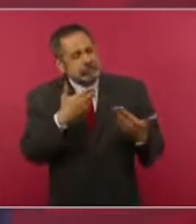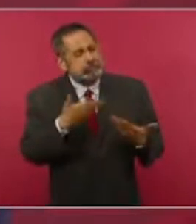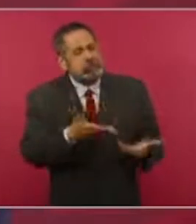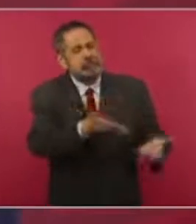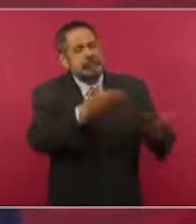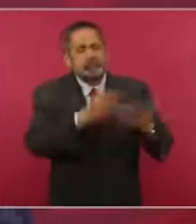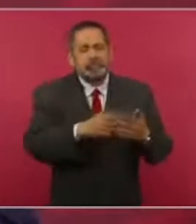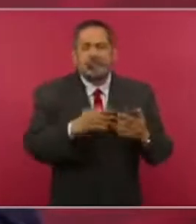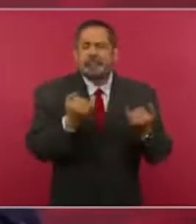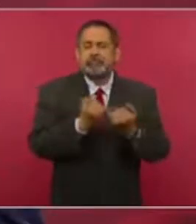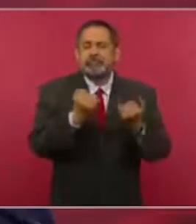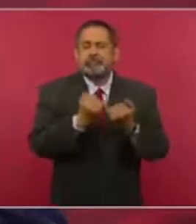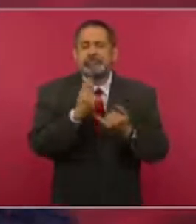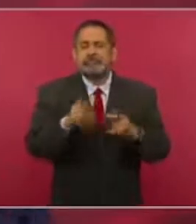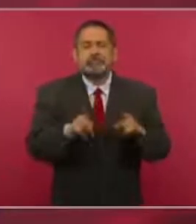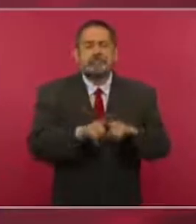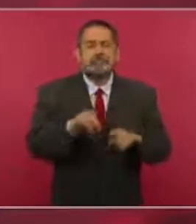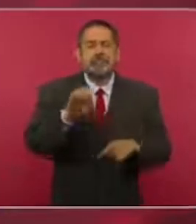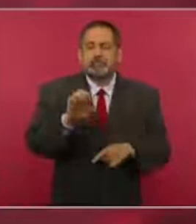de que